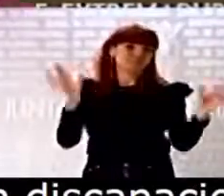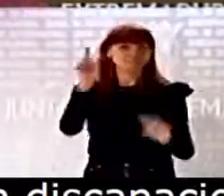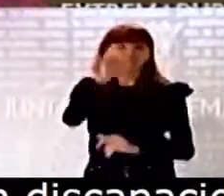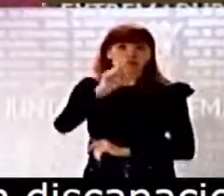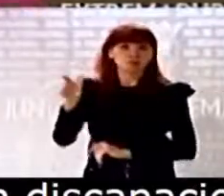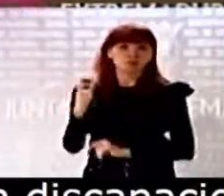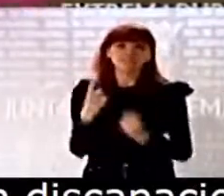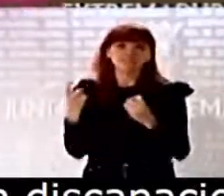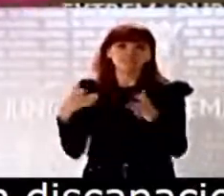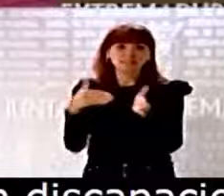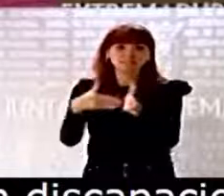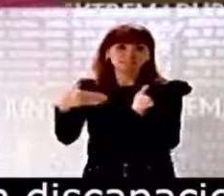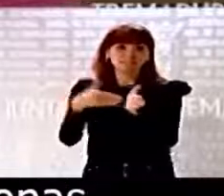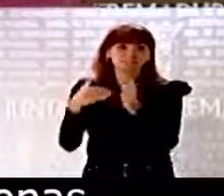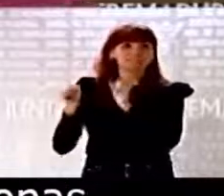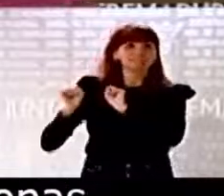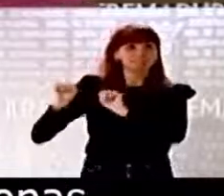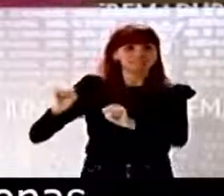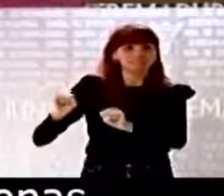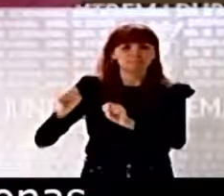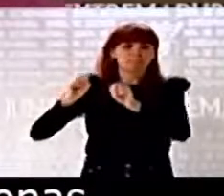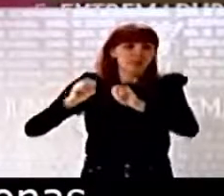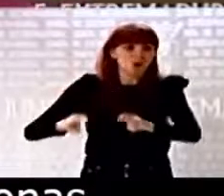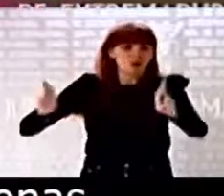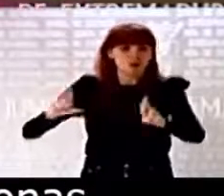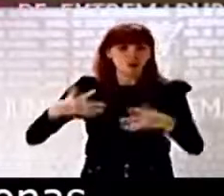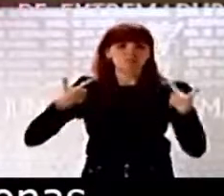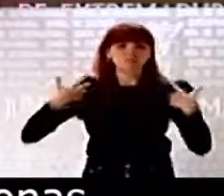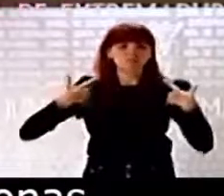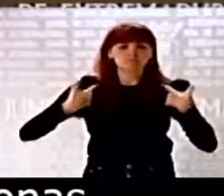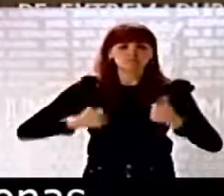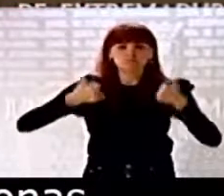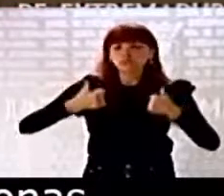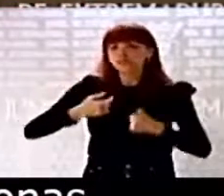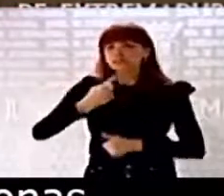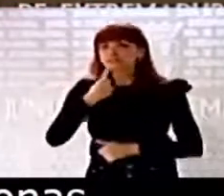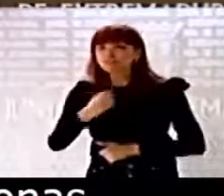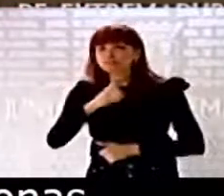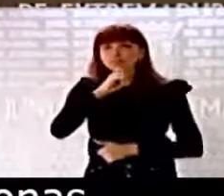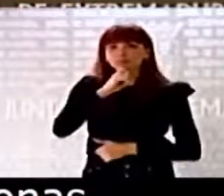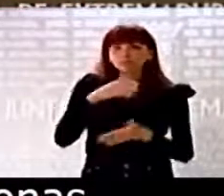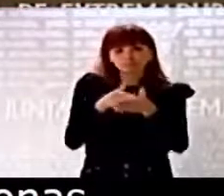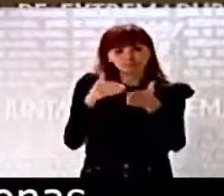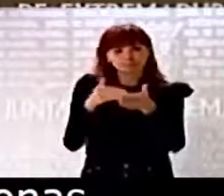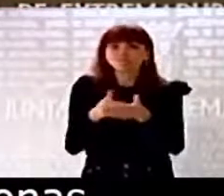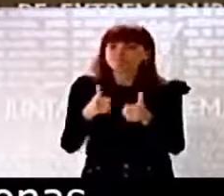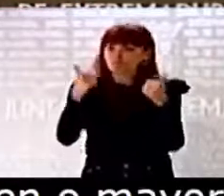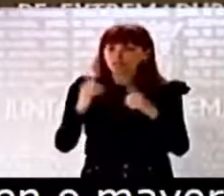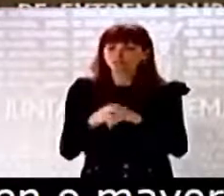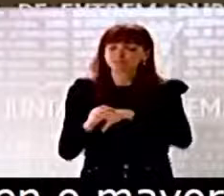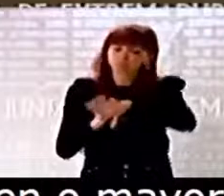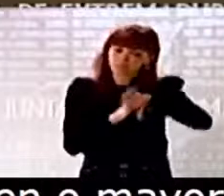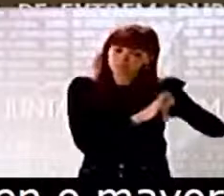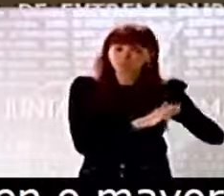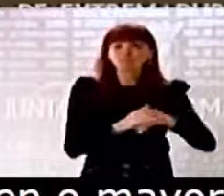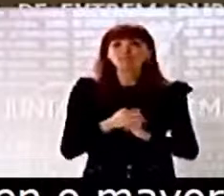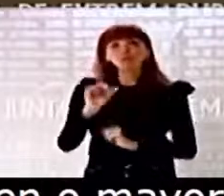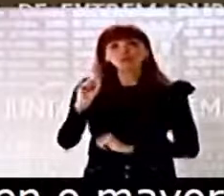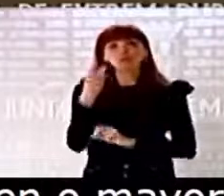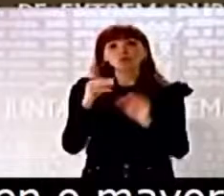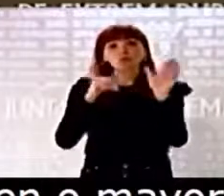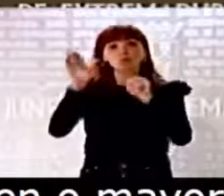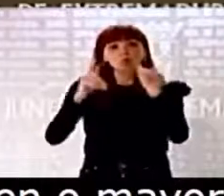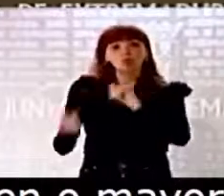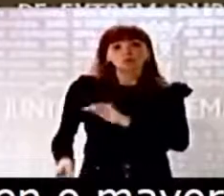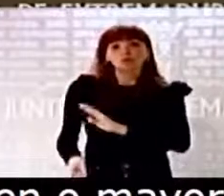vulnerables y que peores condiciones tienen o mayor dificultad de acceso al empleo. La segunda convocatoria,